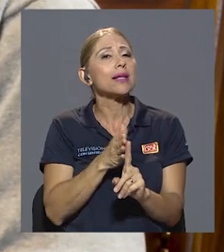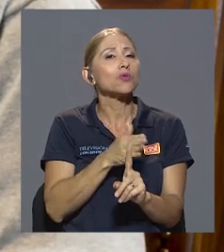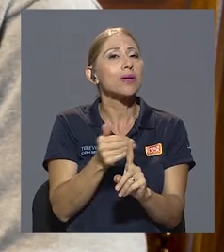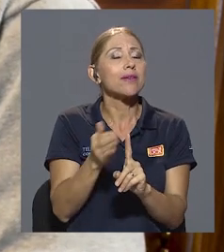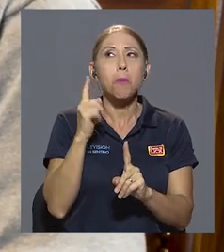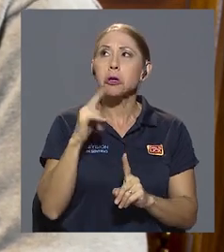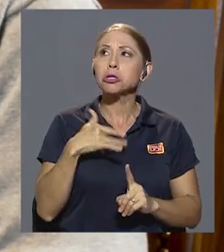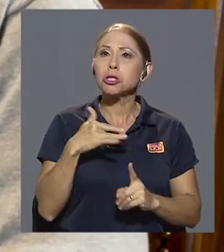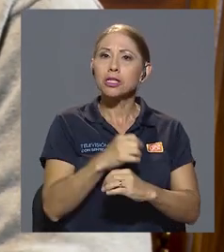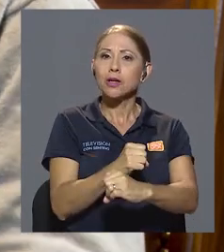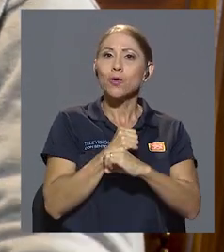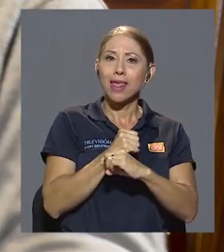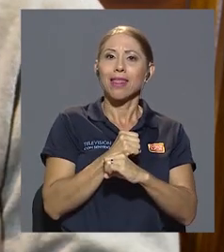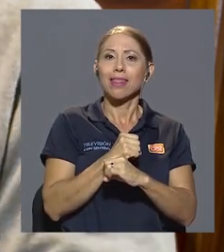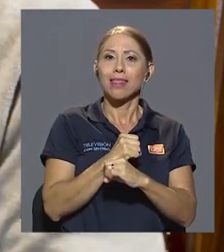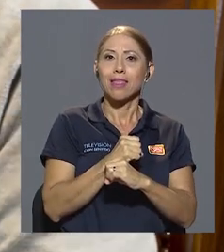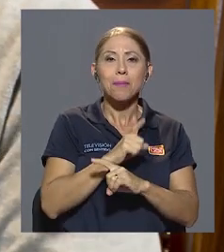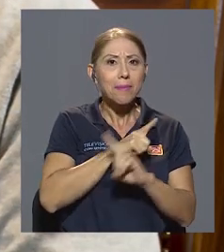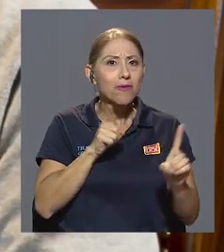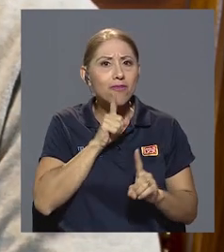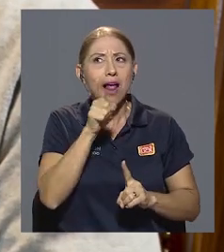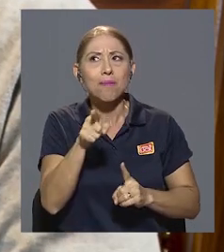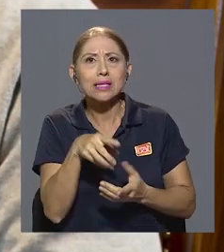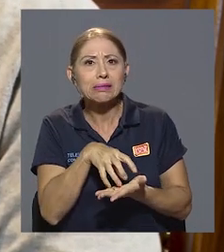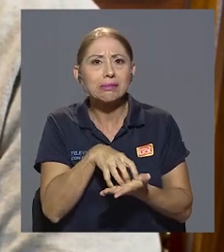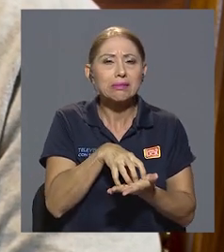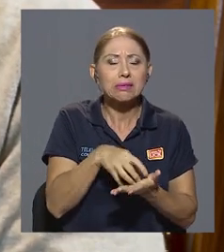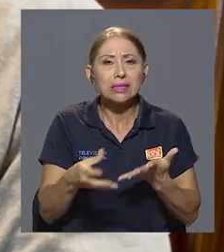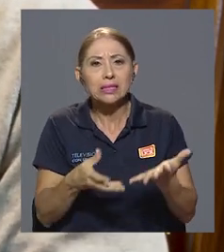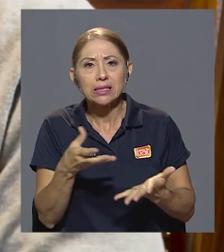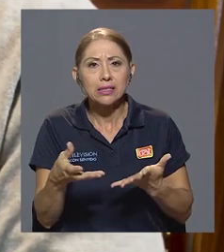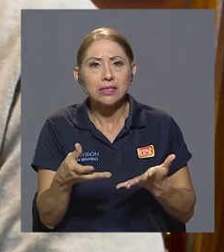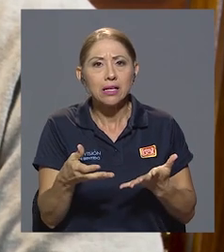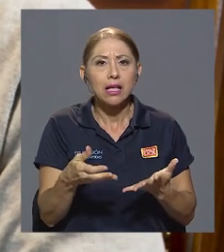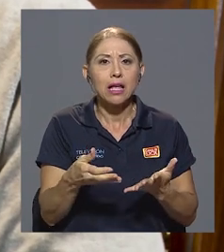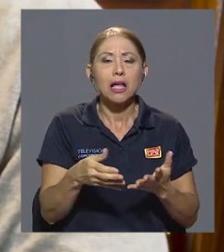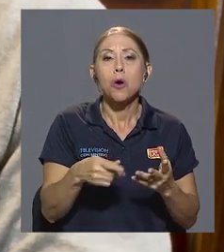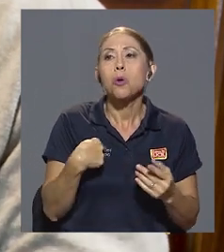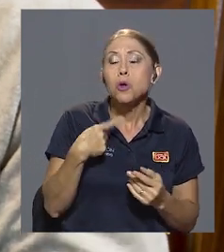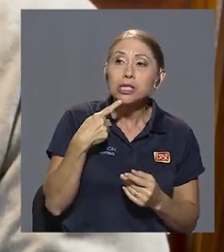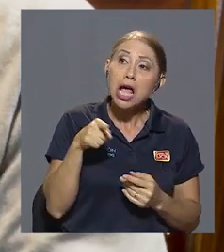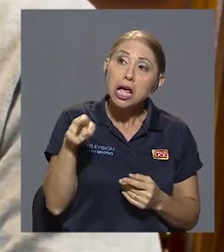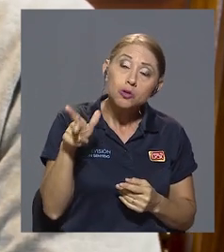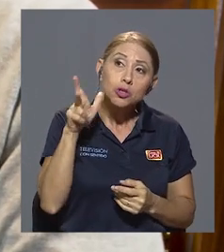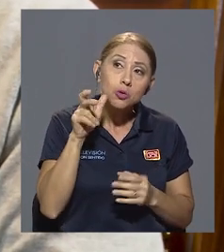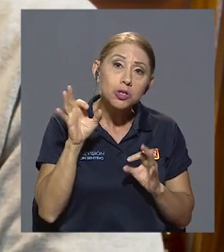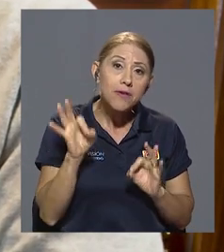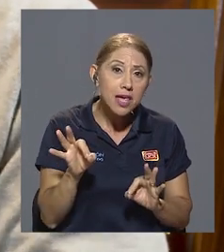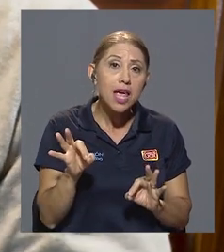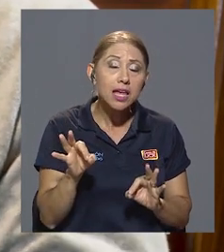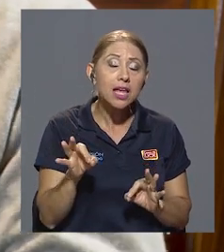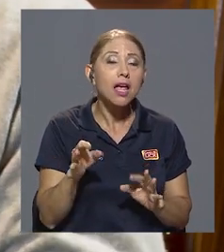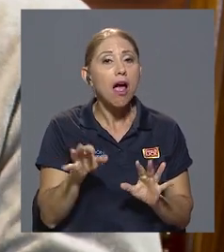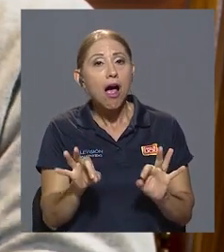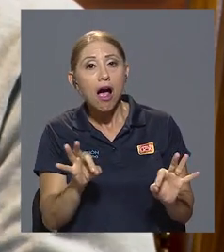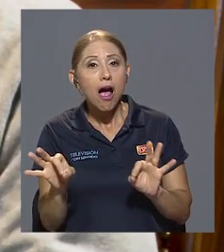cuando cuando priva la incertidumbre y eso eso se escucha bien se vota bien se